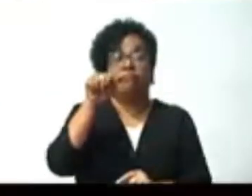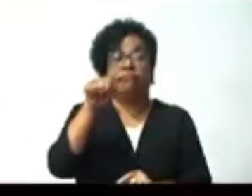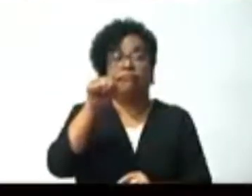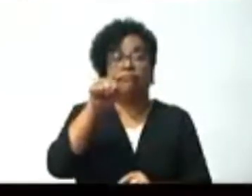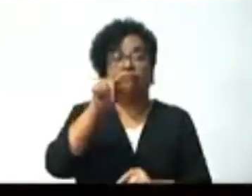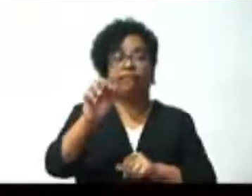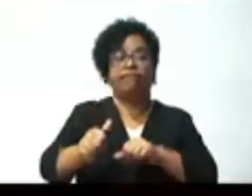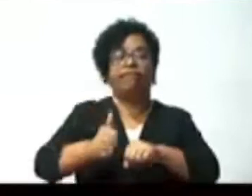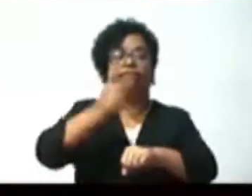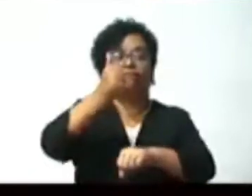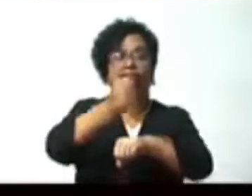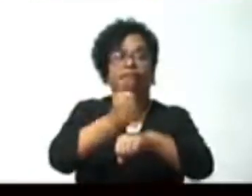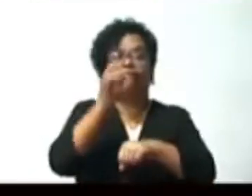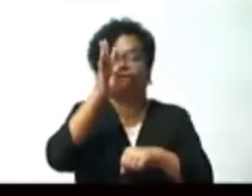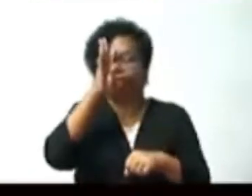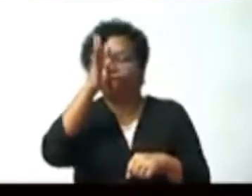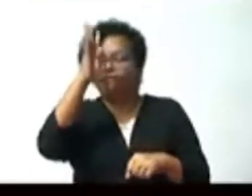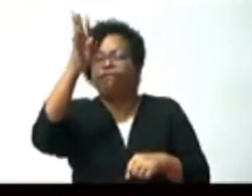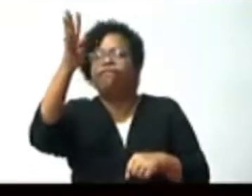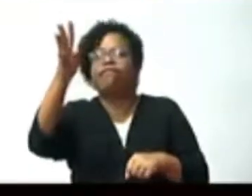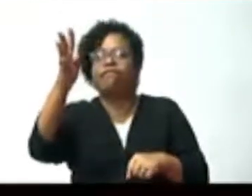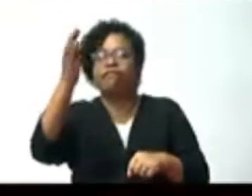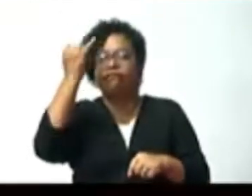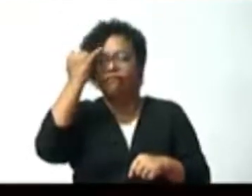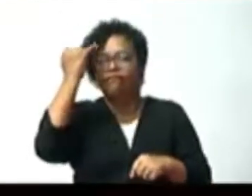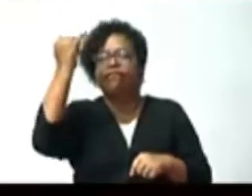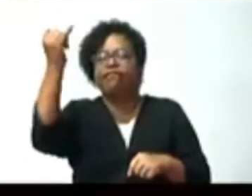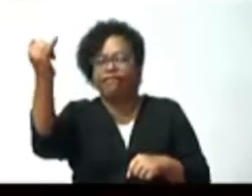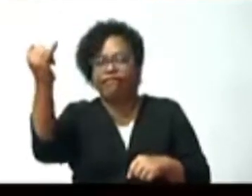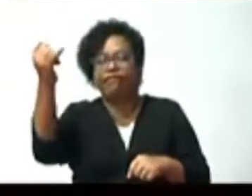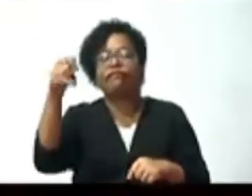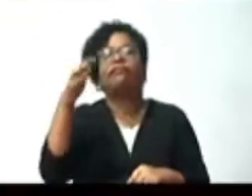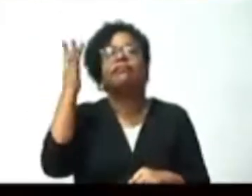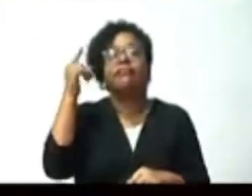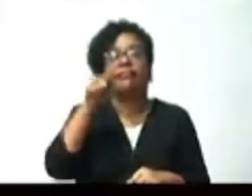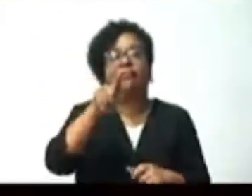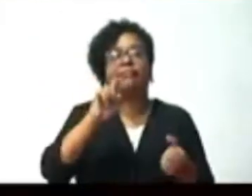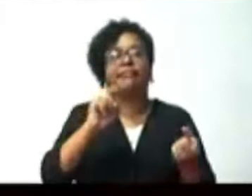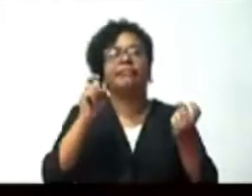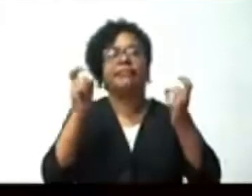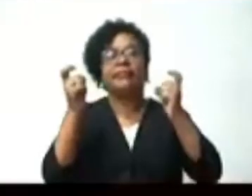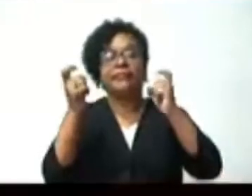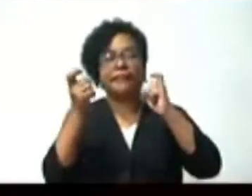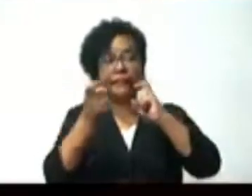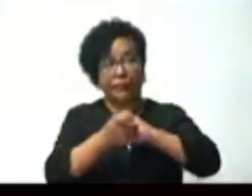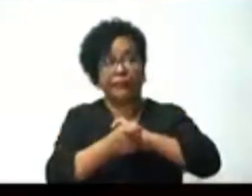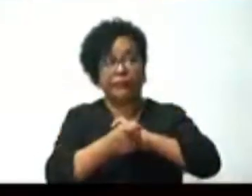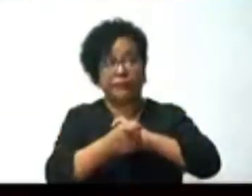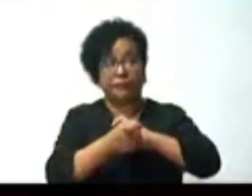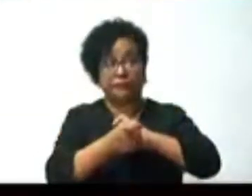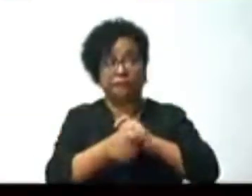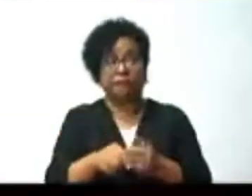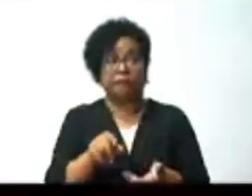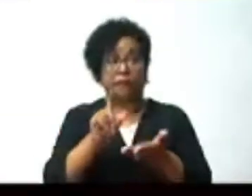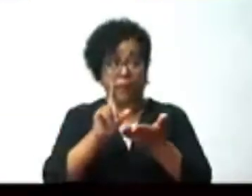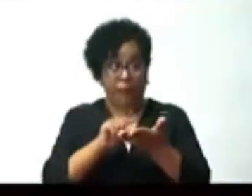porque hizo el cambio, hizo el ajuste del periodismo clásico, del